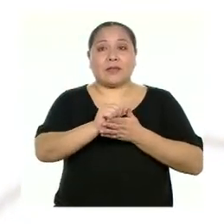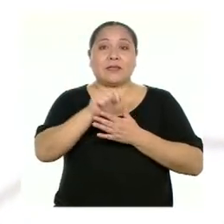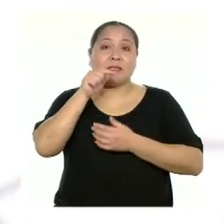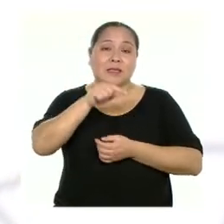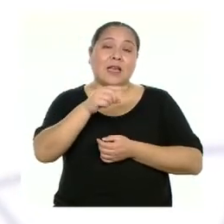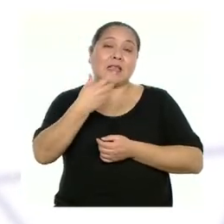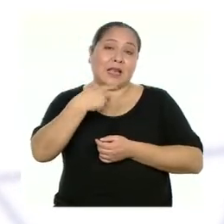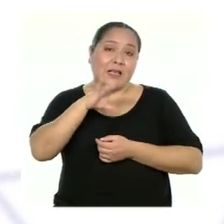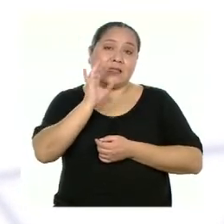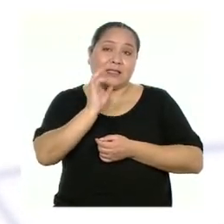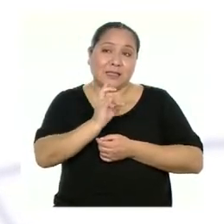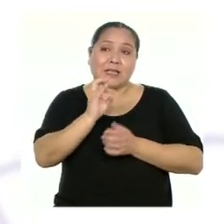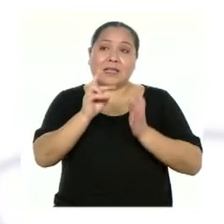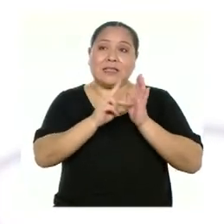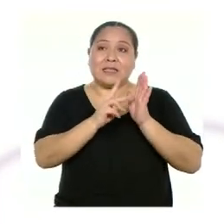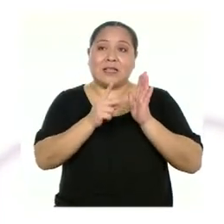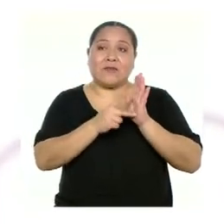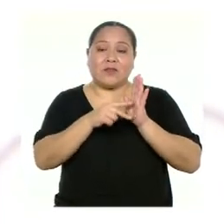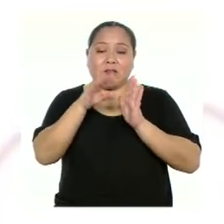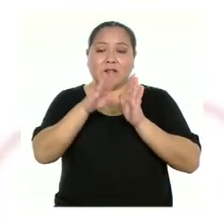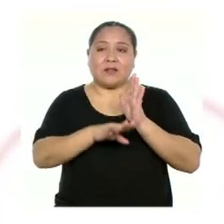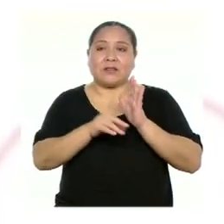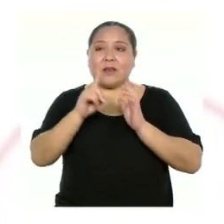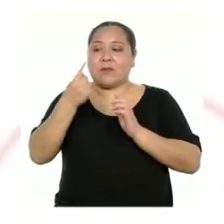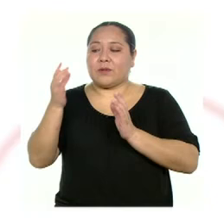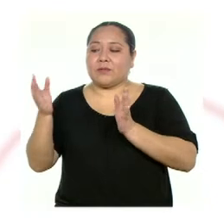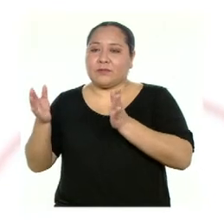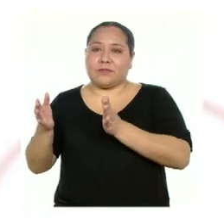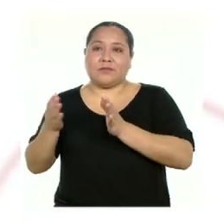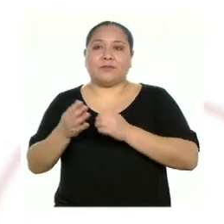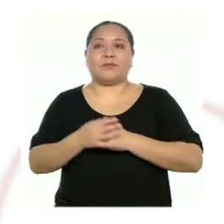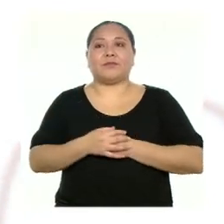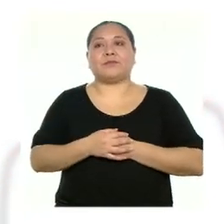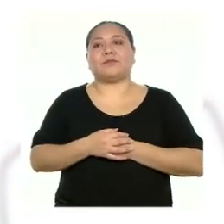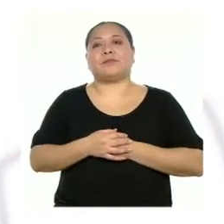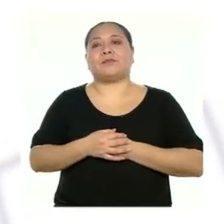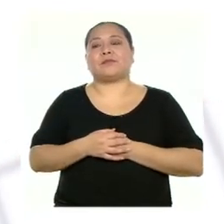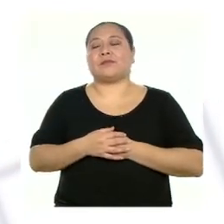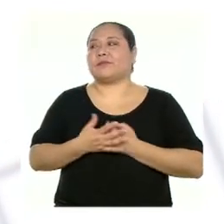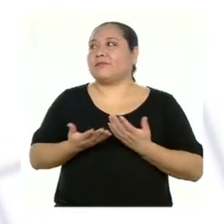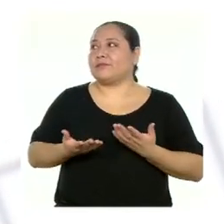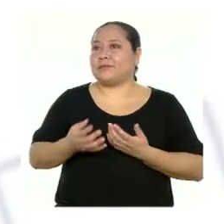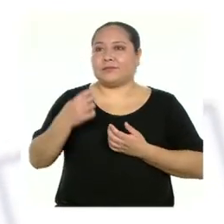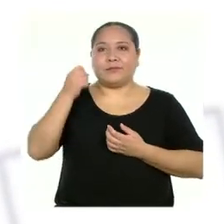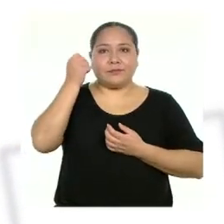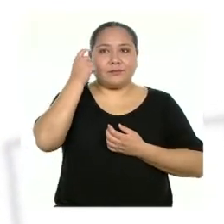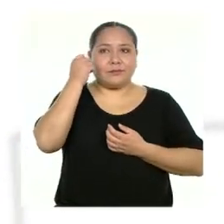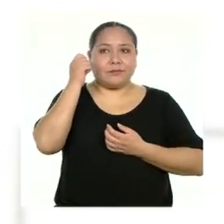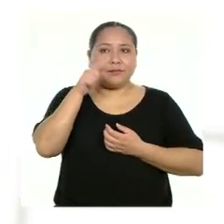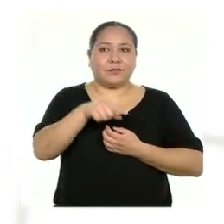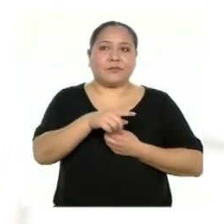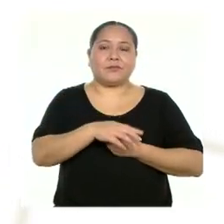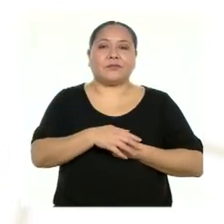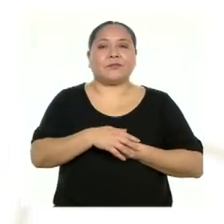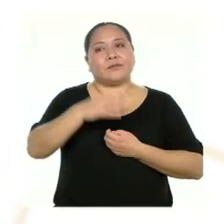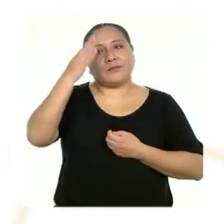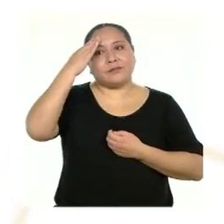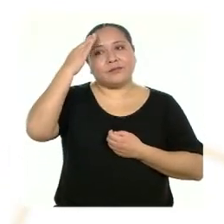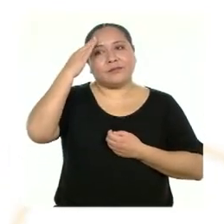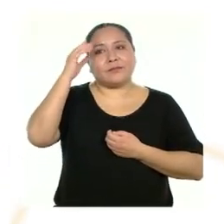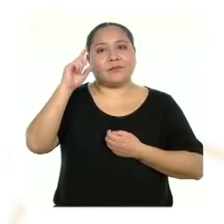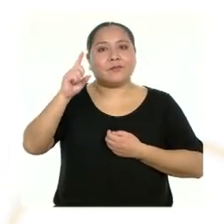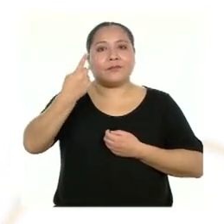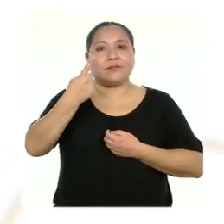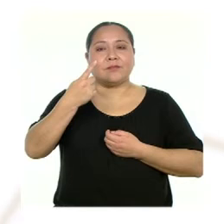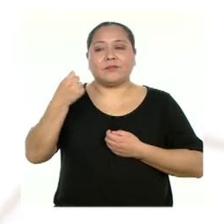17 y por lo tanto estaría en el primer intervalo. Entonces, tomando en cuenta eso, sabemos que el primer